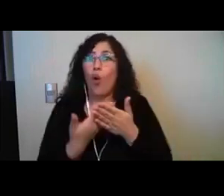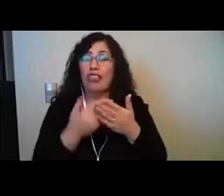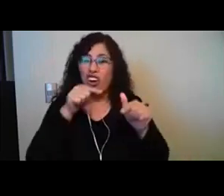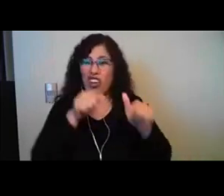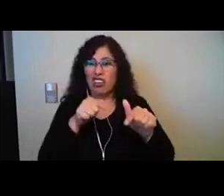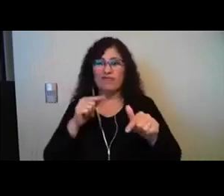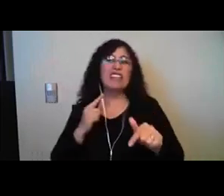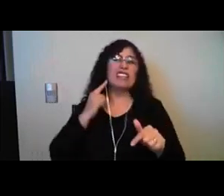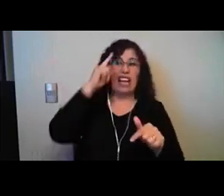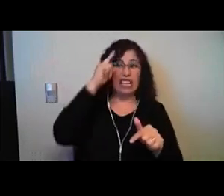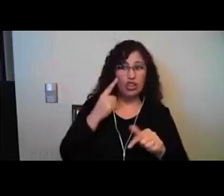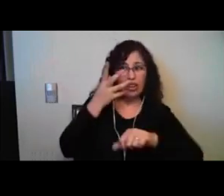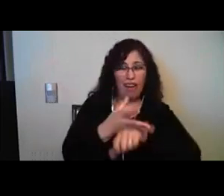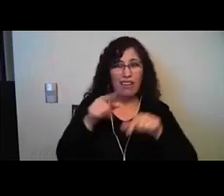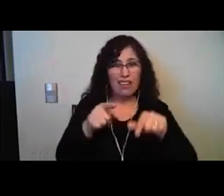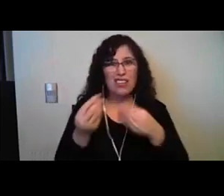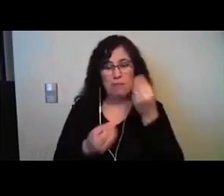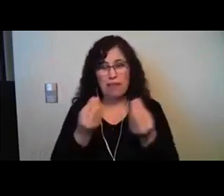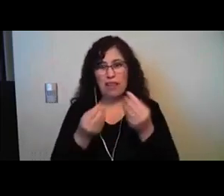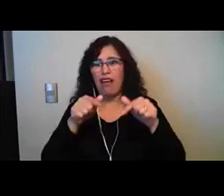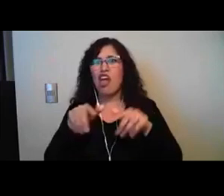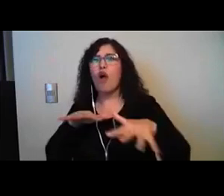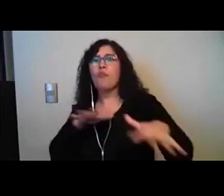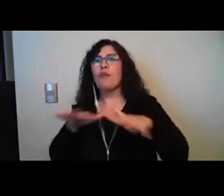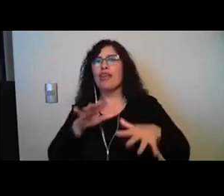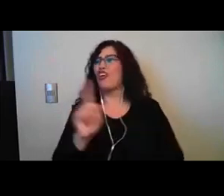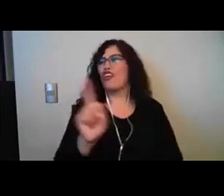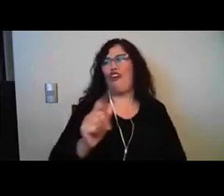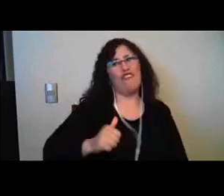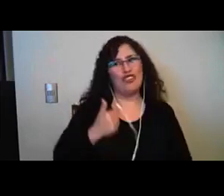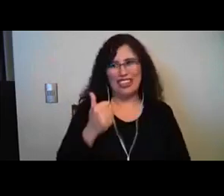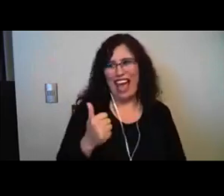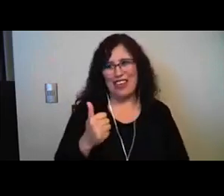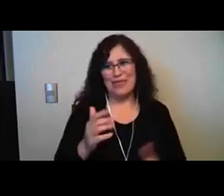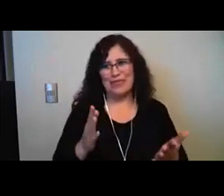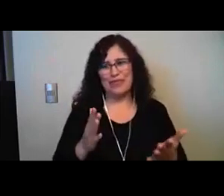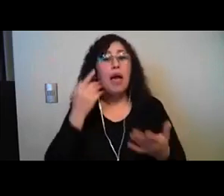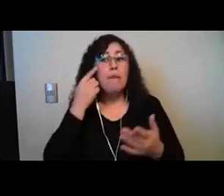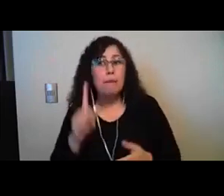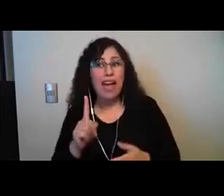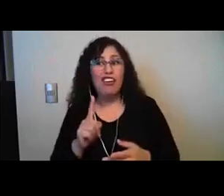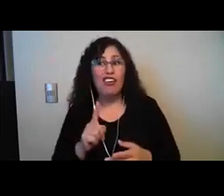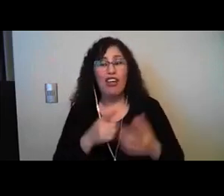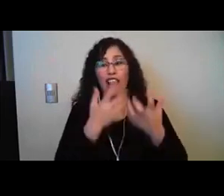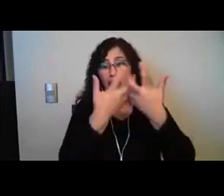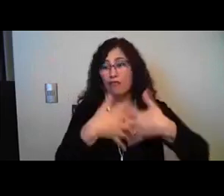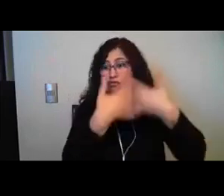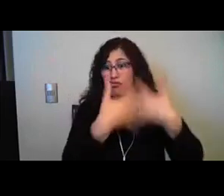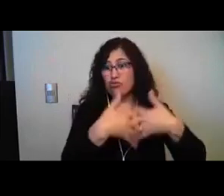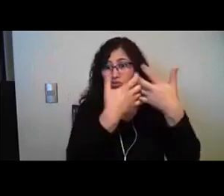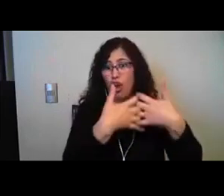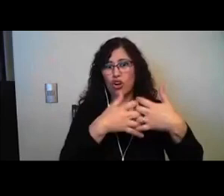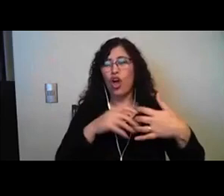de predominantemente movimientos involuntarios, ¿ya? Pero su función no tiene que ver con